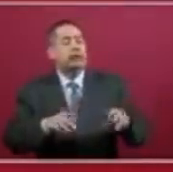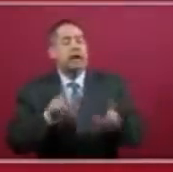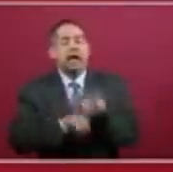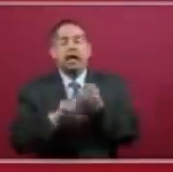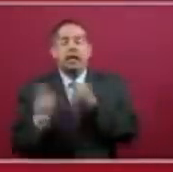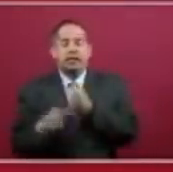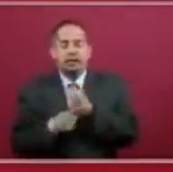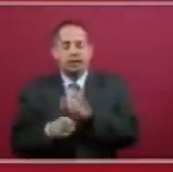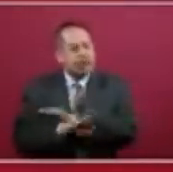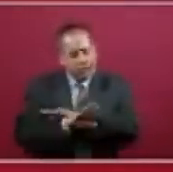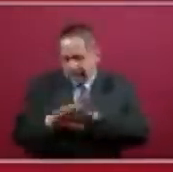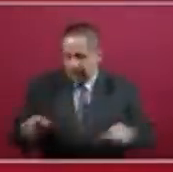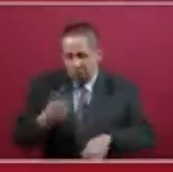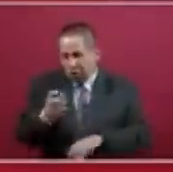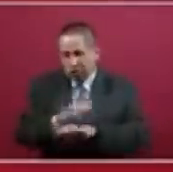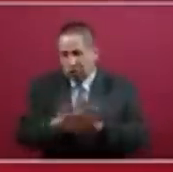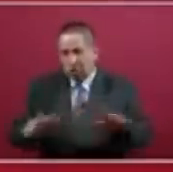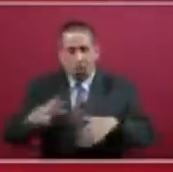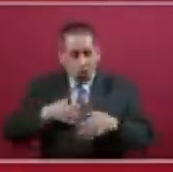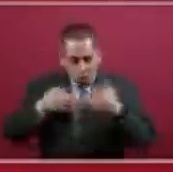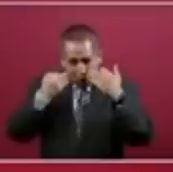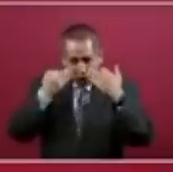Eso no. Me tocó